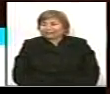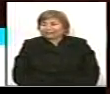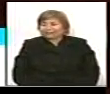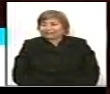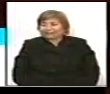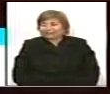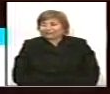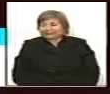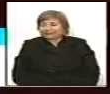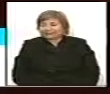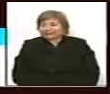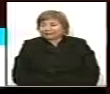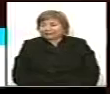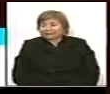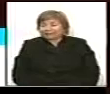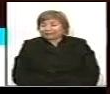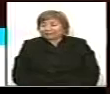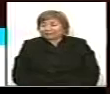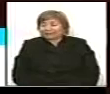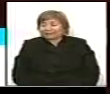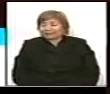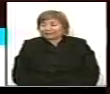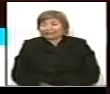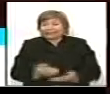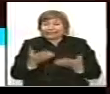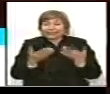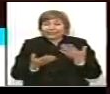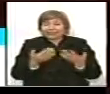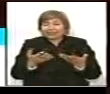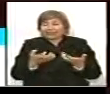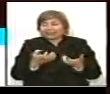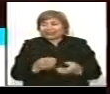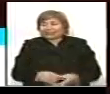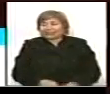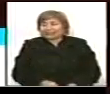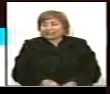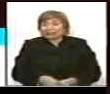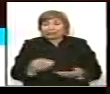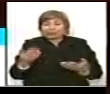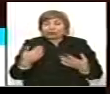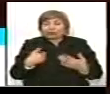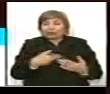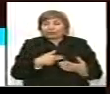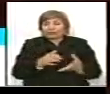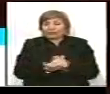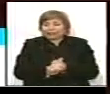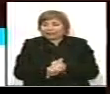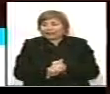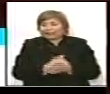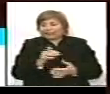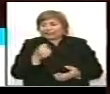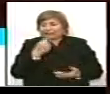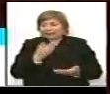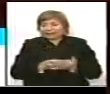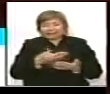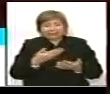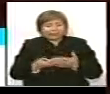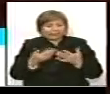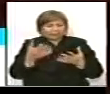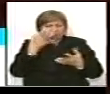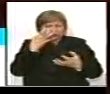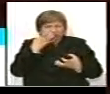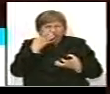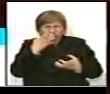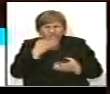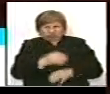El otro, bueno, a veces quisiéramos a alguien también como nuestro amigo Hulk. Sobre todo si estamos